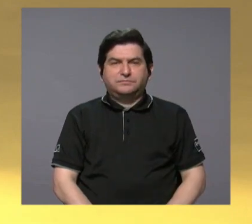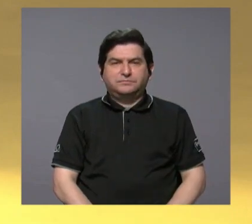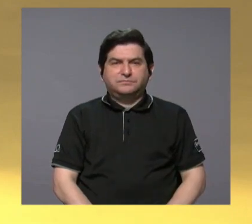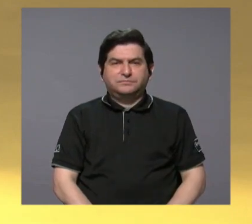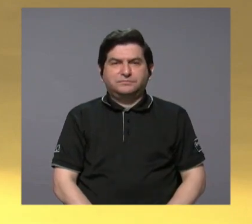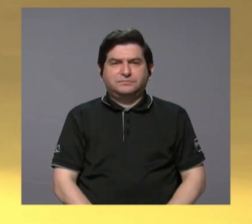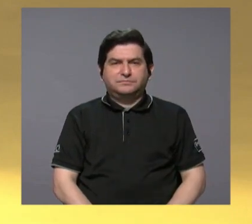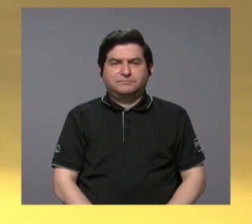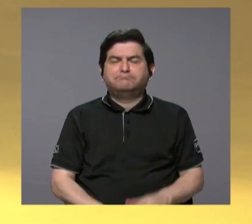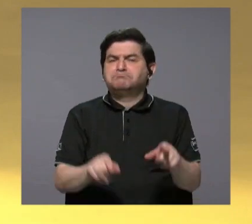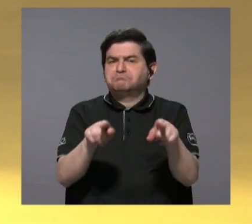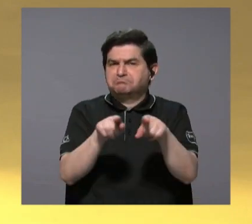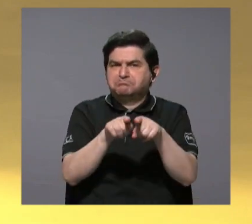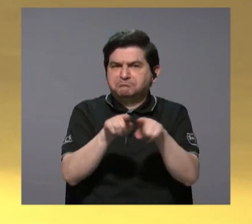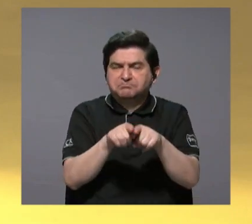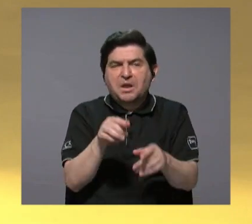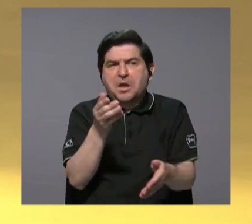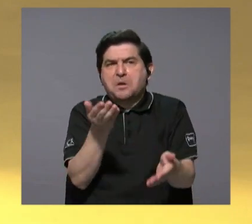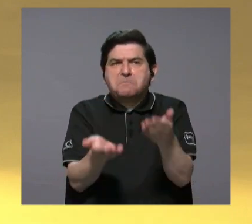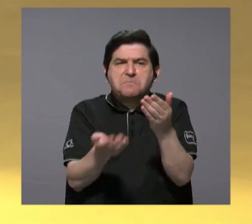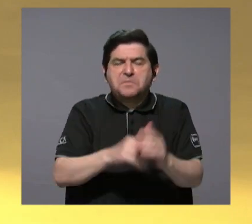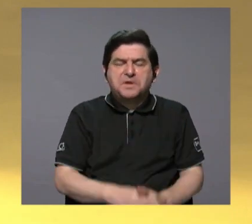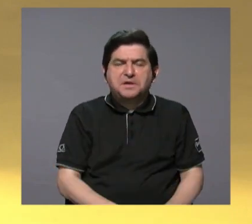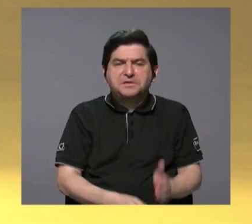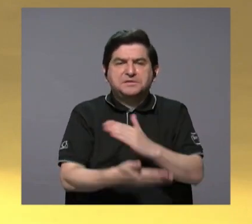donde algunos